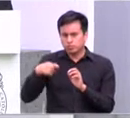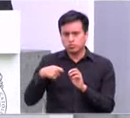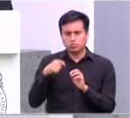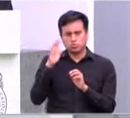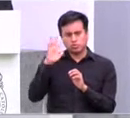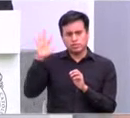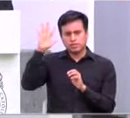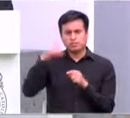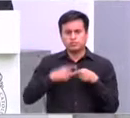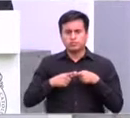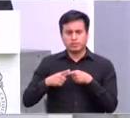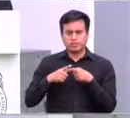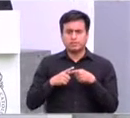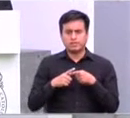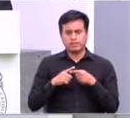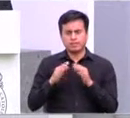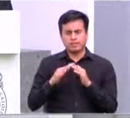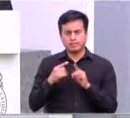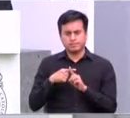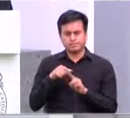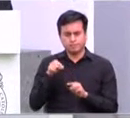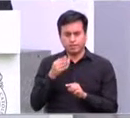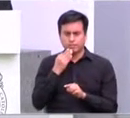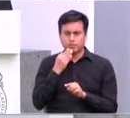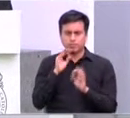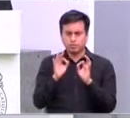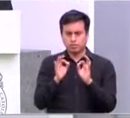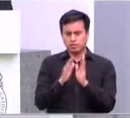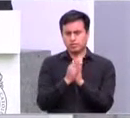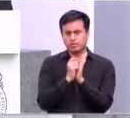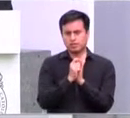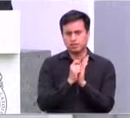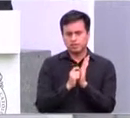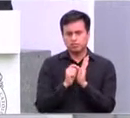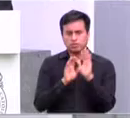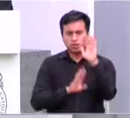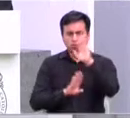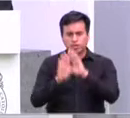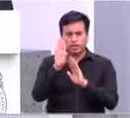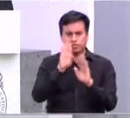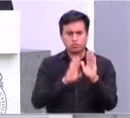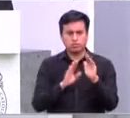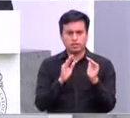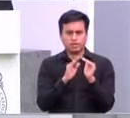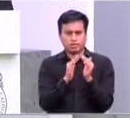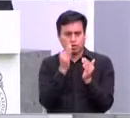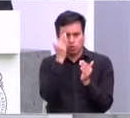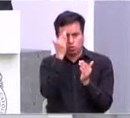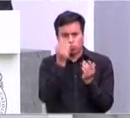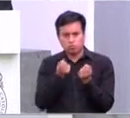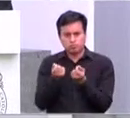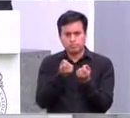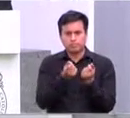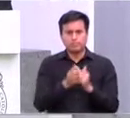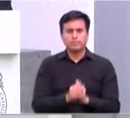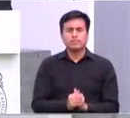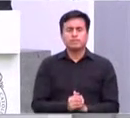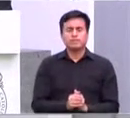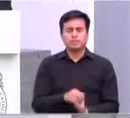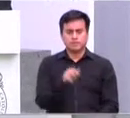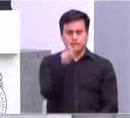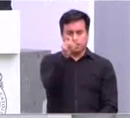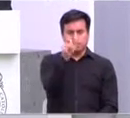social de la iglesia y en particular de la encíclica sobre el cuidado de la casa común la